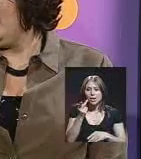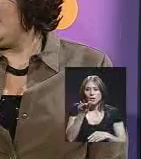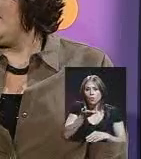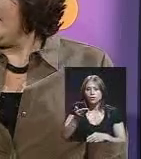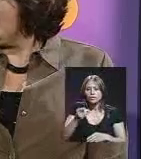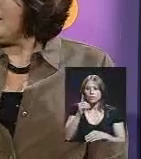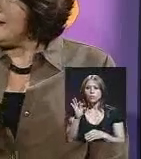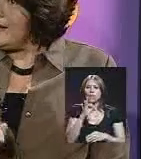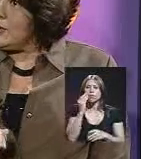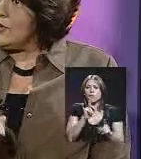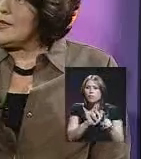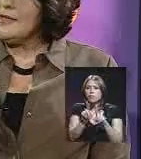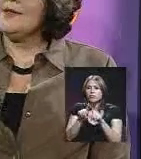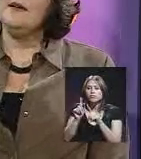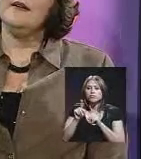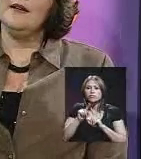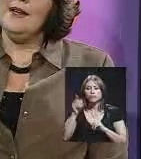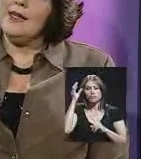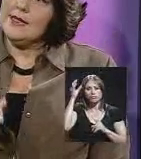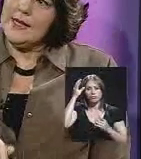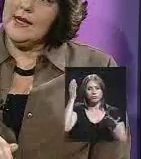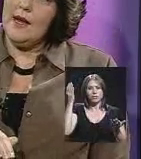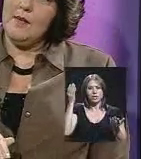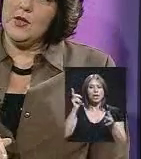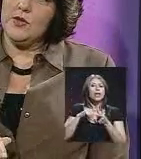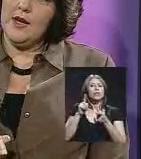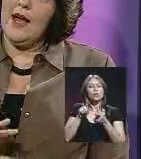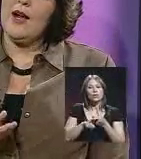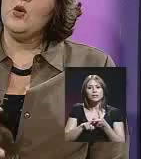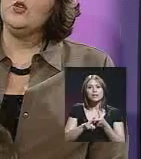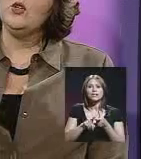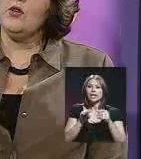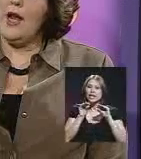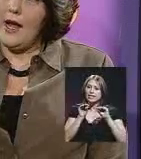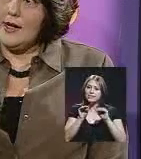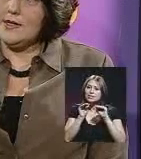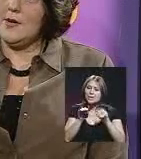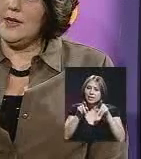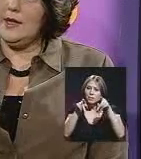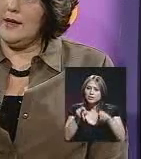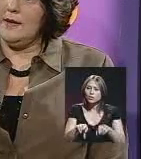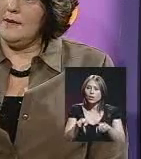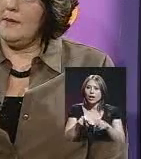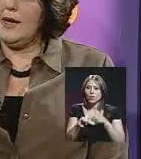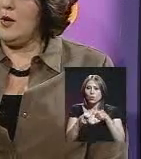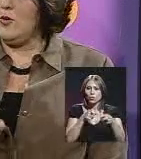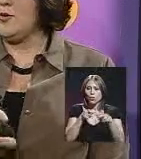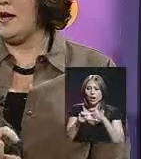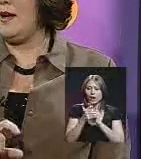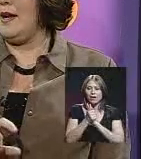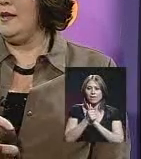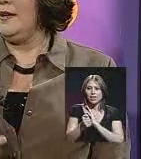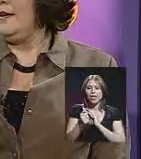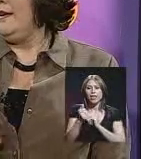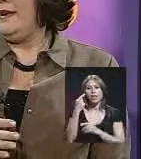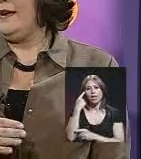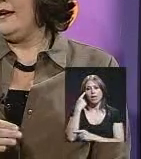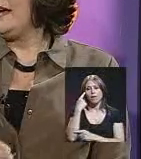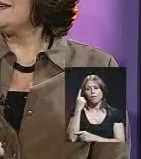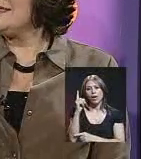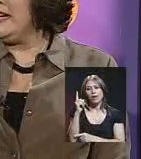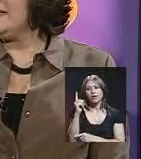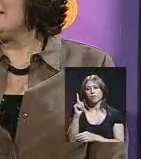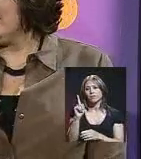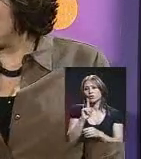multidimensional. Y entonces le enseña a la persona a controlar esa habilidad, para no usarla